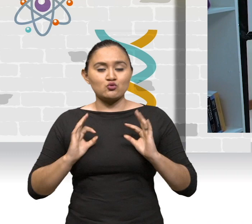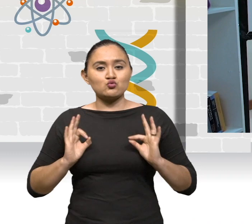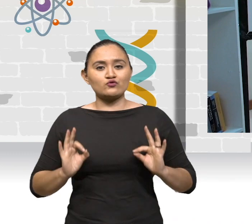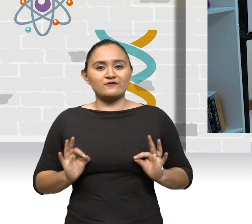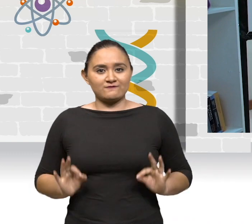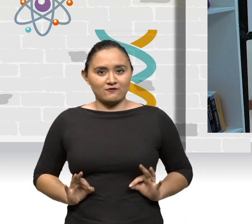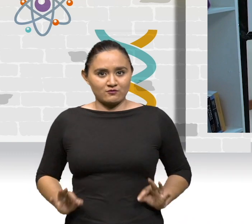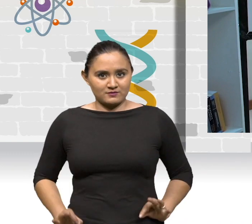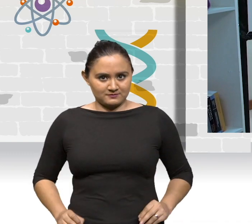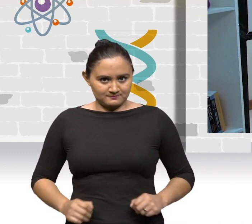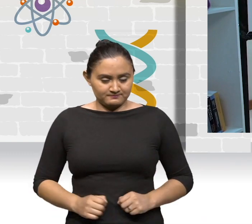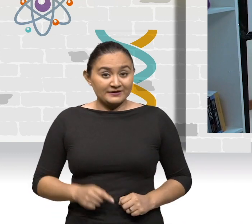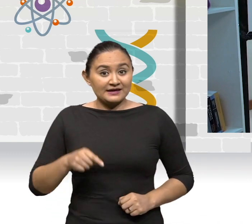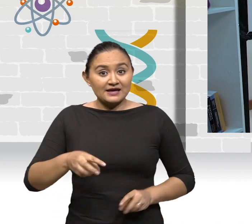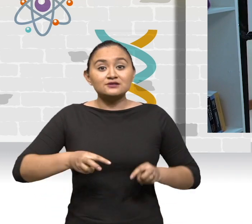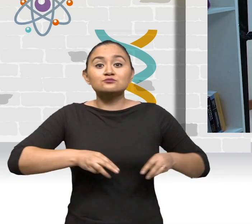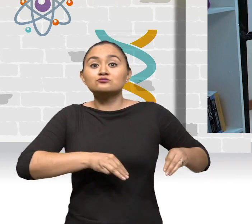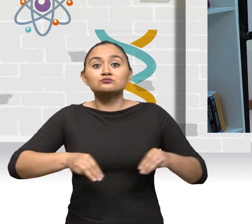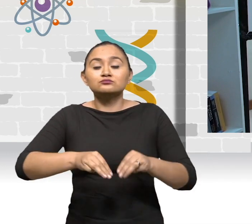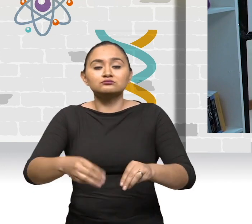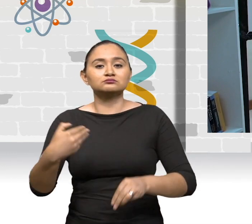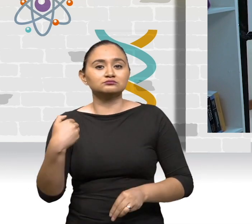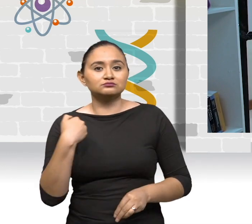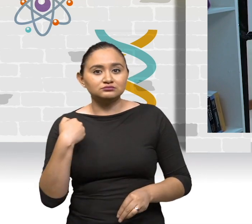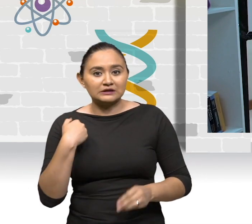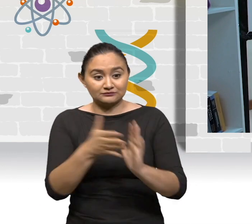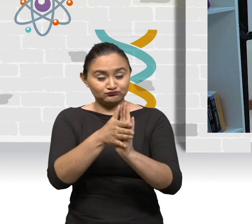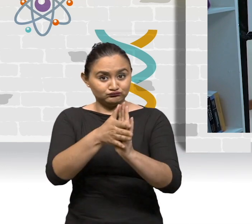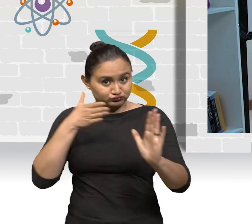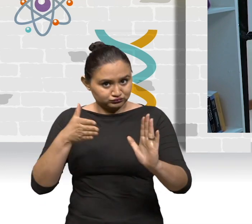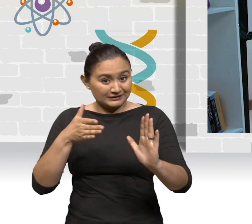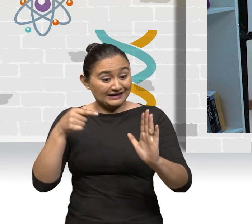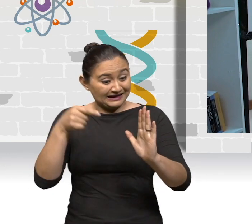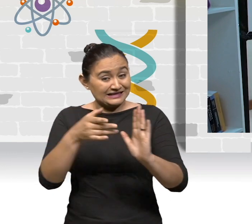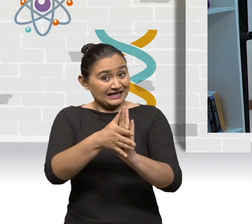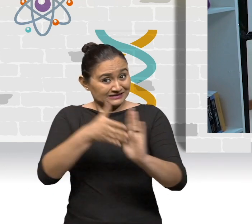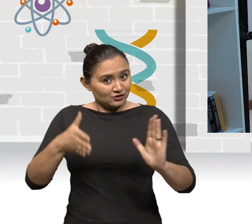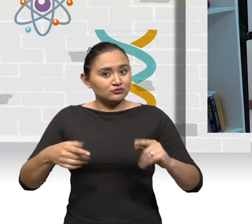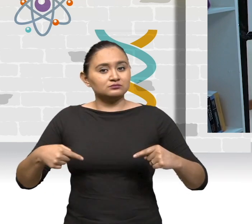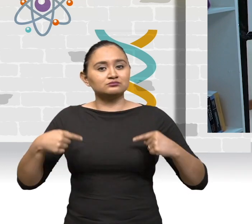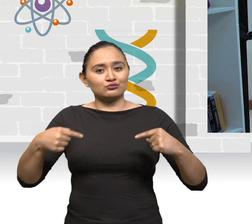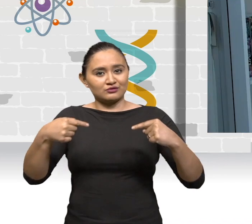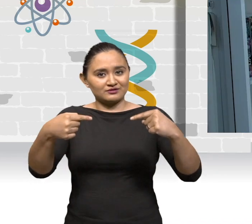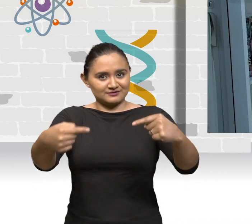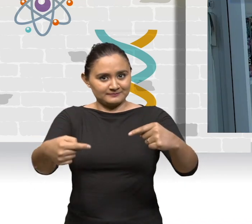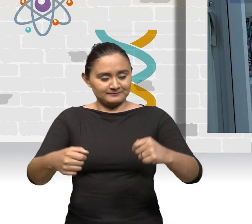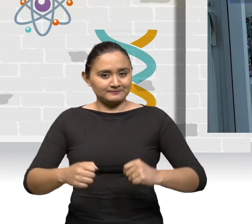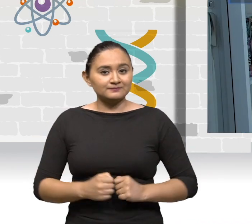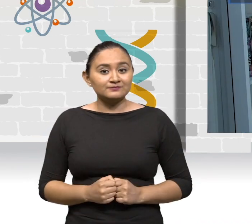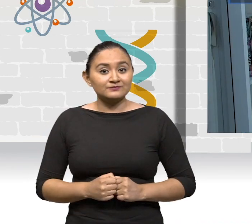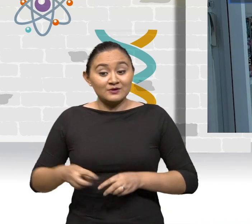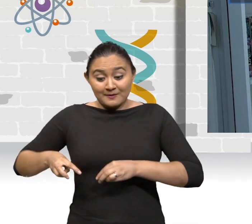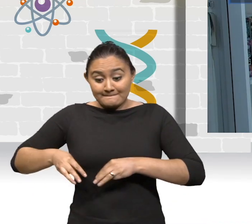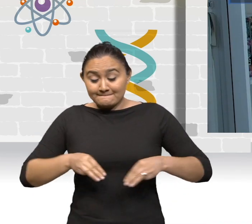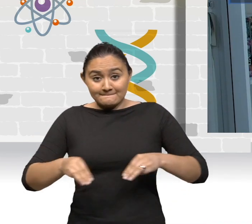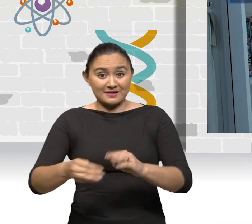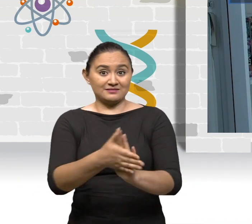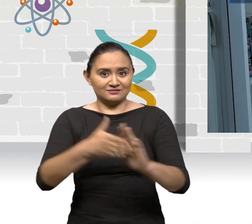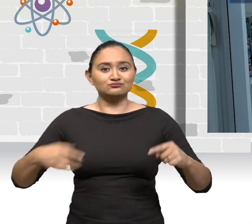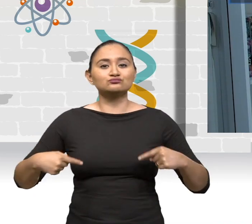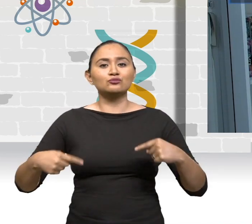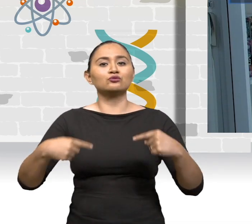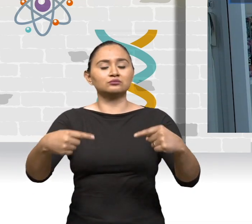uniforme. Este movimiento es un movimiento que tiene una aceleración, pero esta es constante. El movimiento de